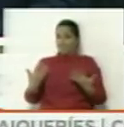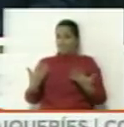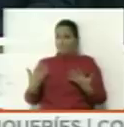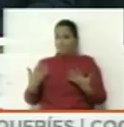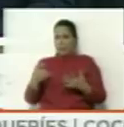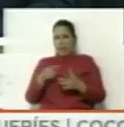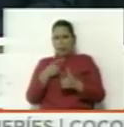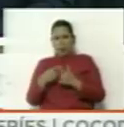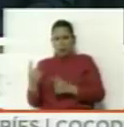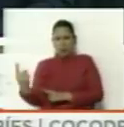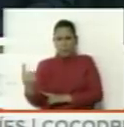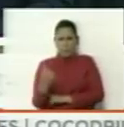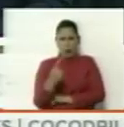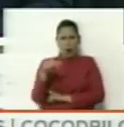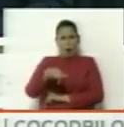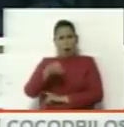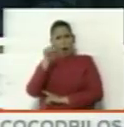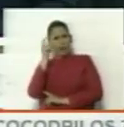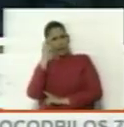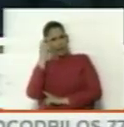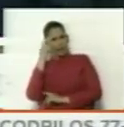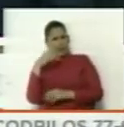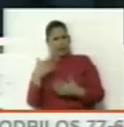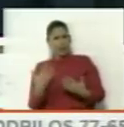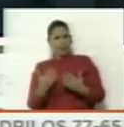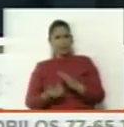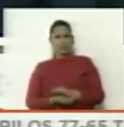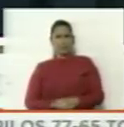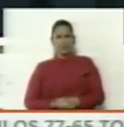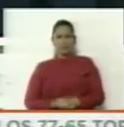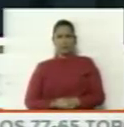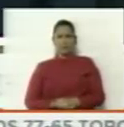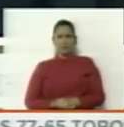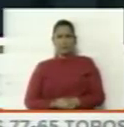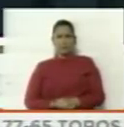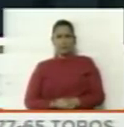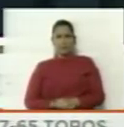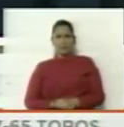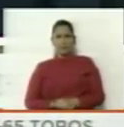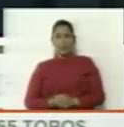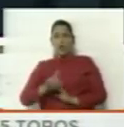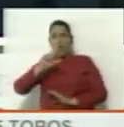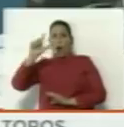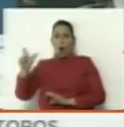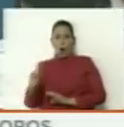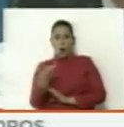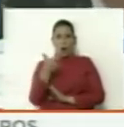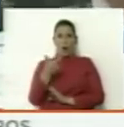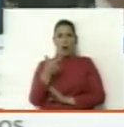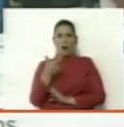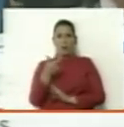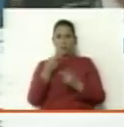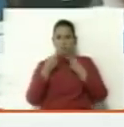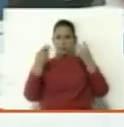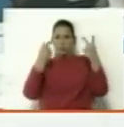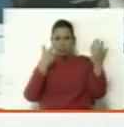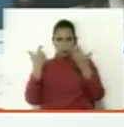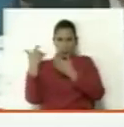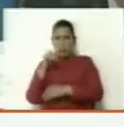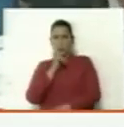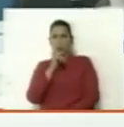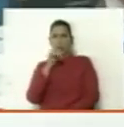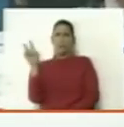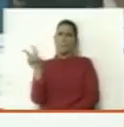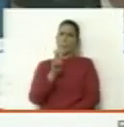Aparece el día de hoy en el portal del medio Globovisión la siguiente noticia.